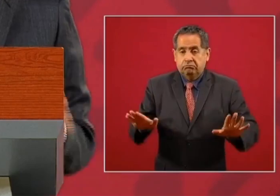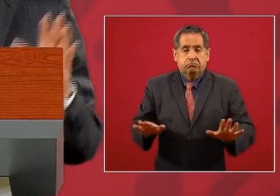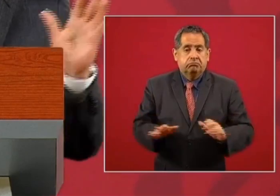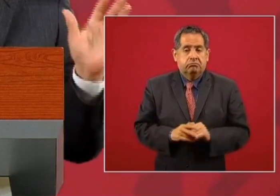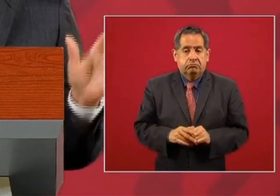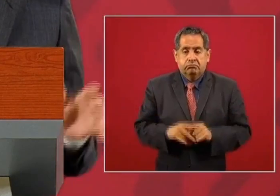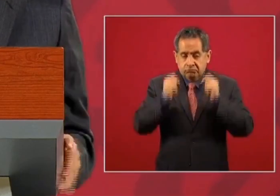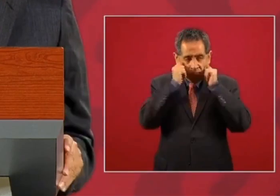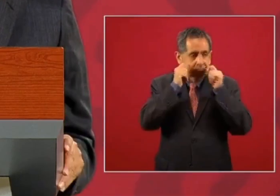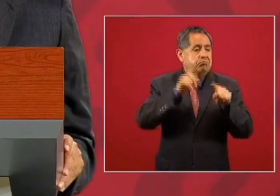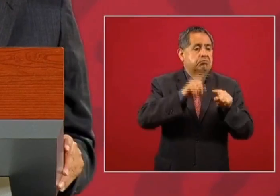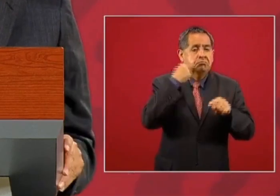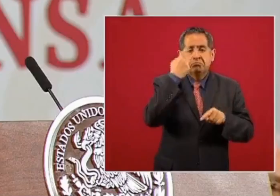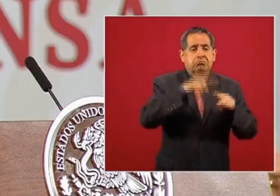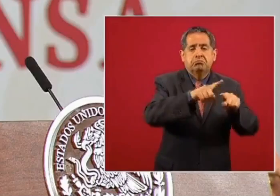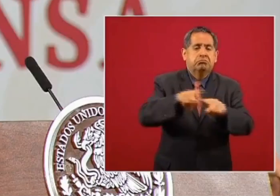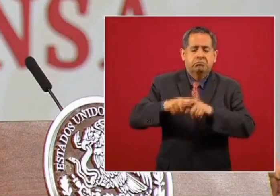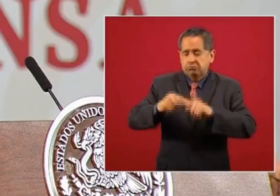sea quien sea.